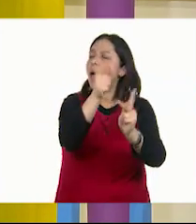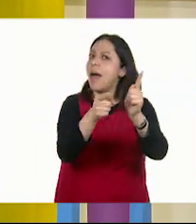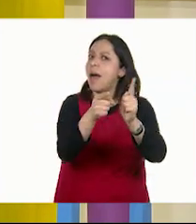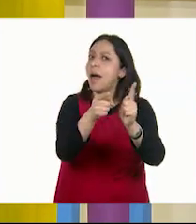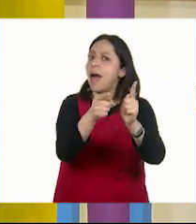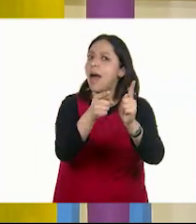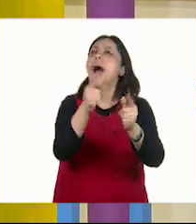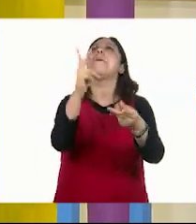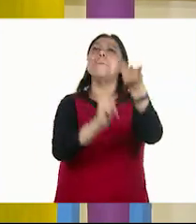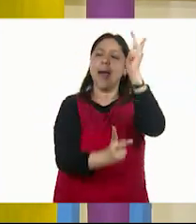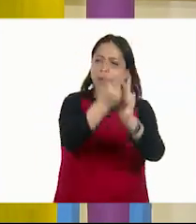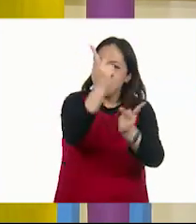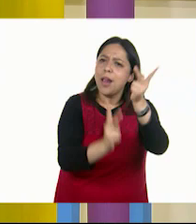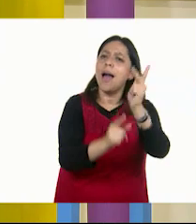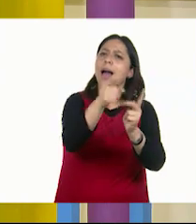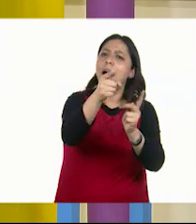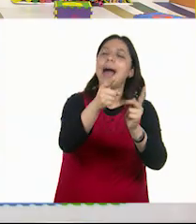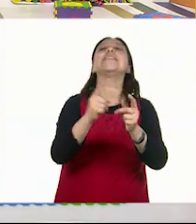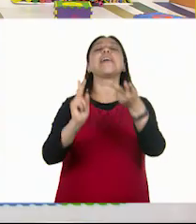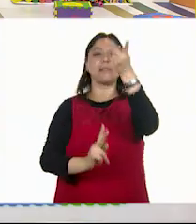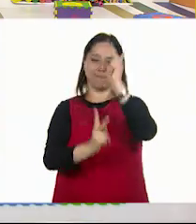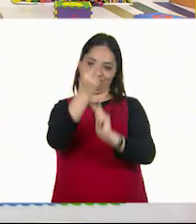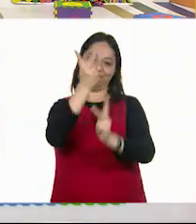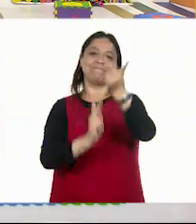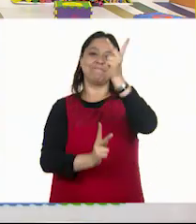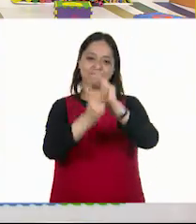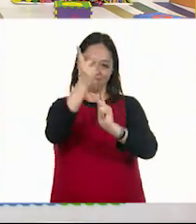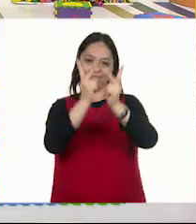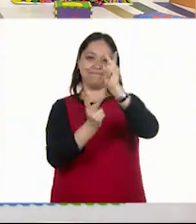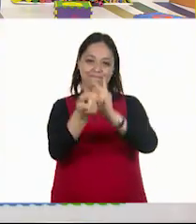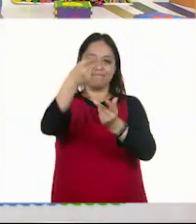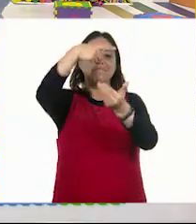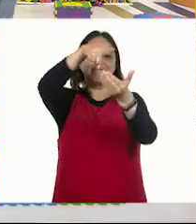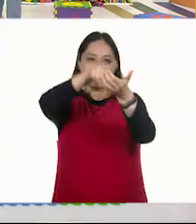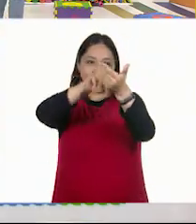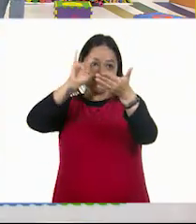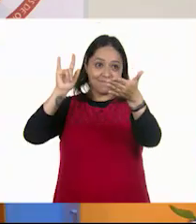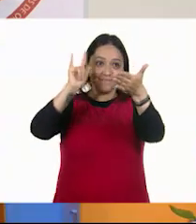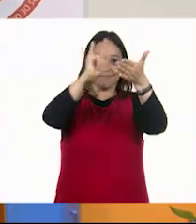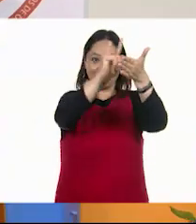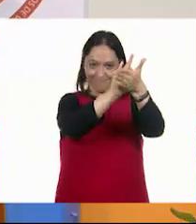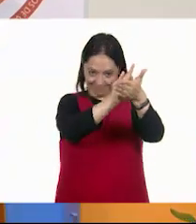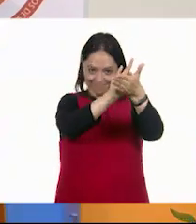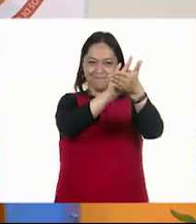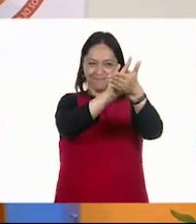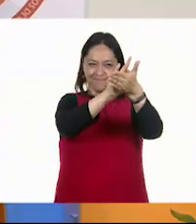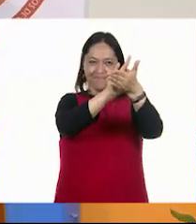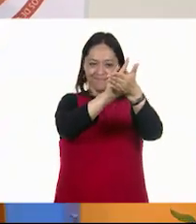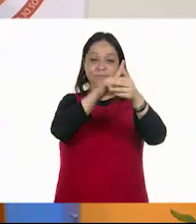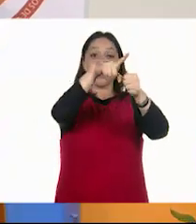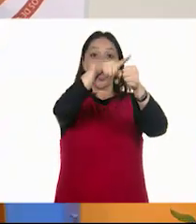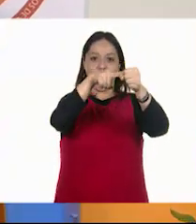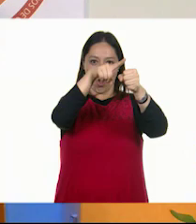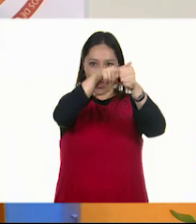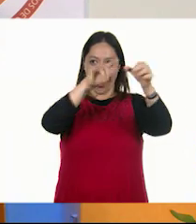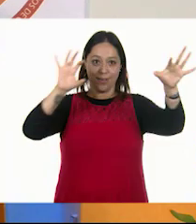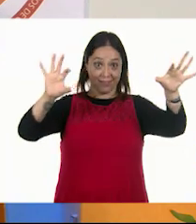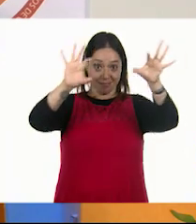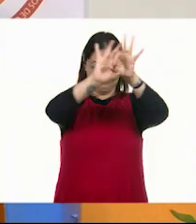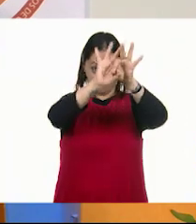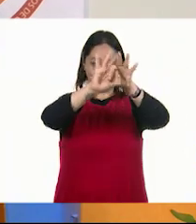Pónganse de acuerdo. ¿Verdura? Verdura. Verdura, muy bien. muy bien. Lo vamos a colocar en donde dice verduras y darle color. Muy bien.